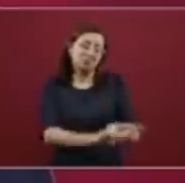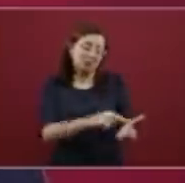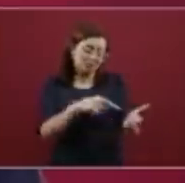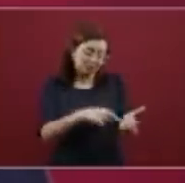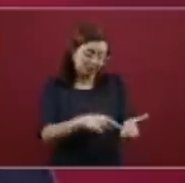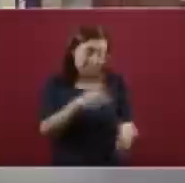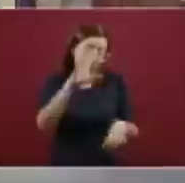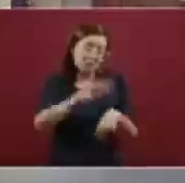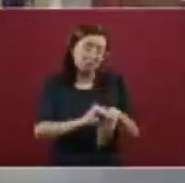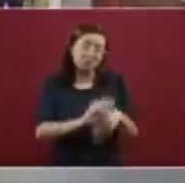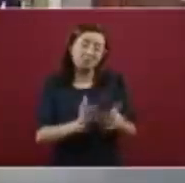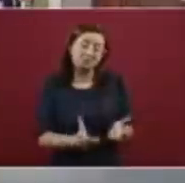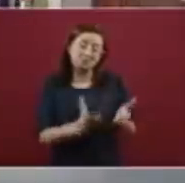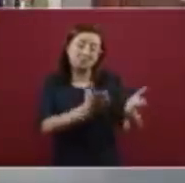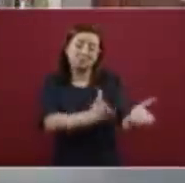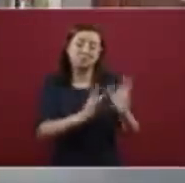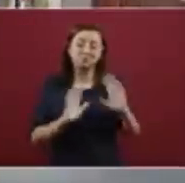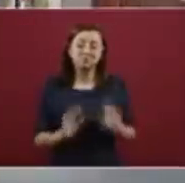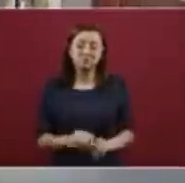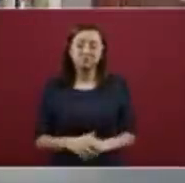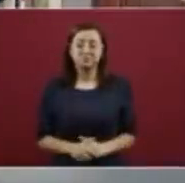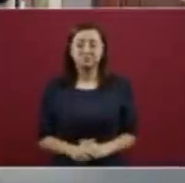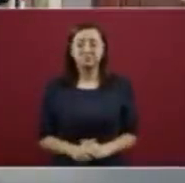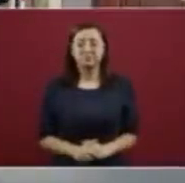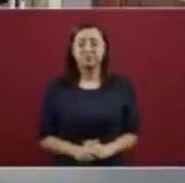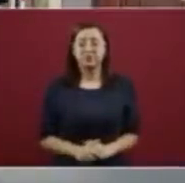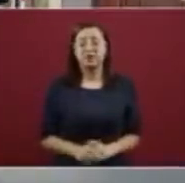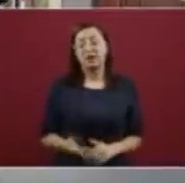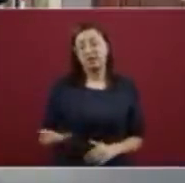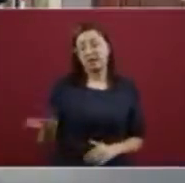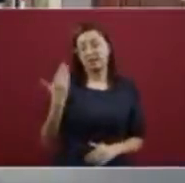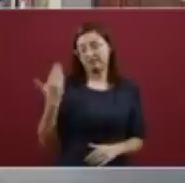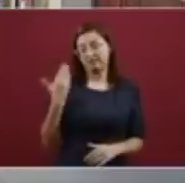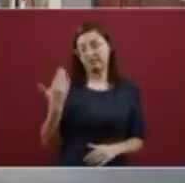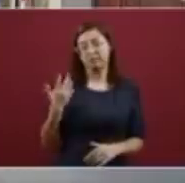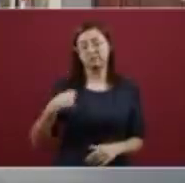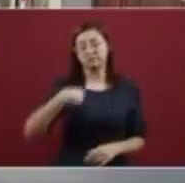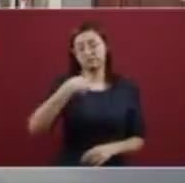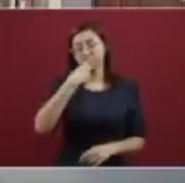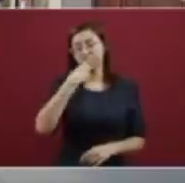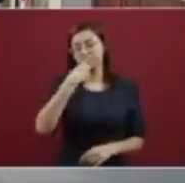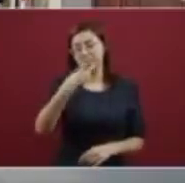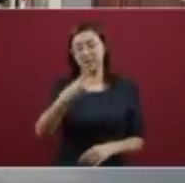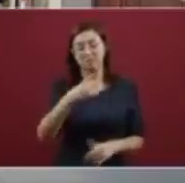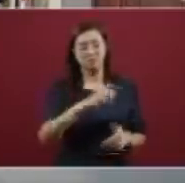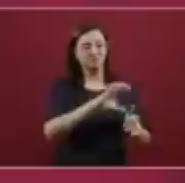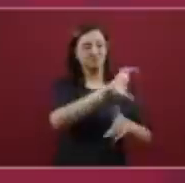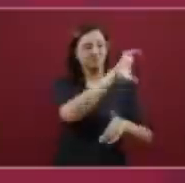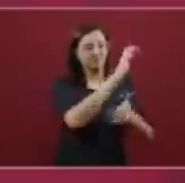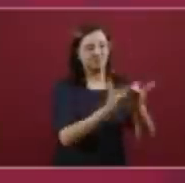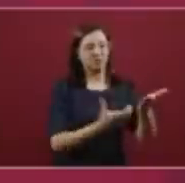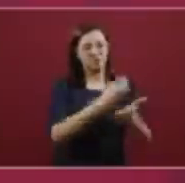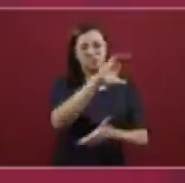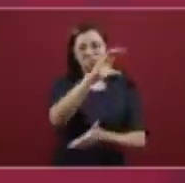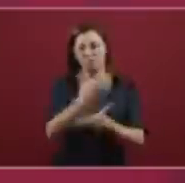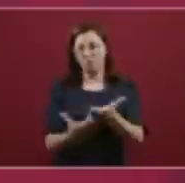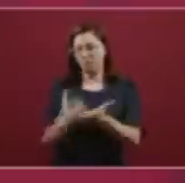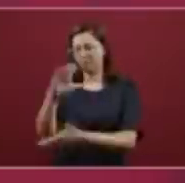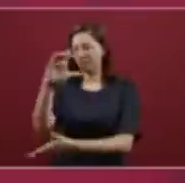Yo dije hace unos días que los contratos son